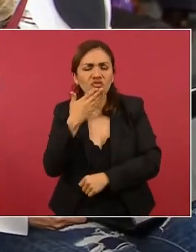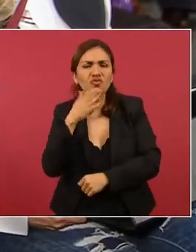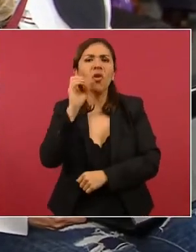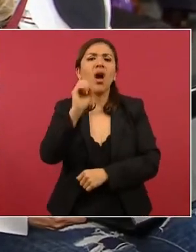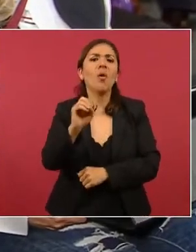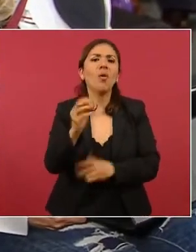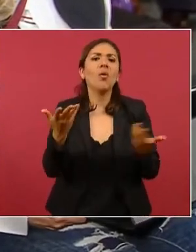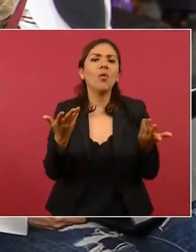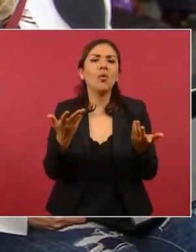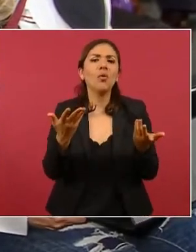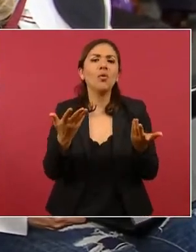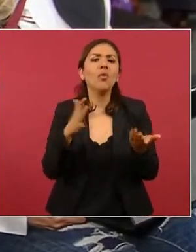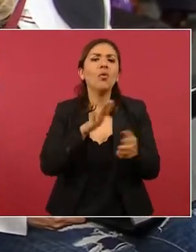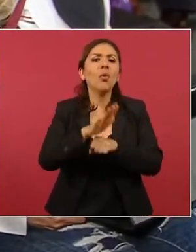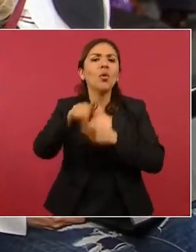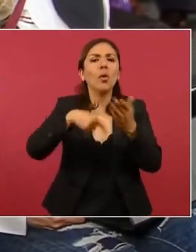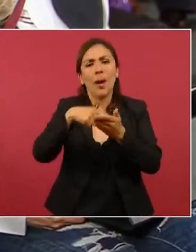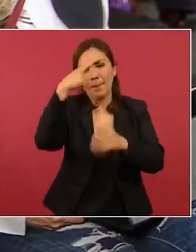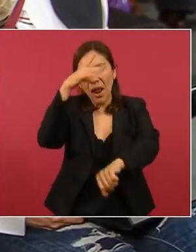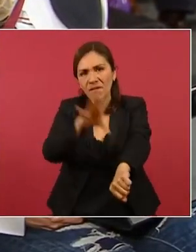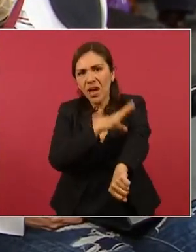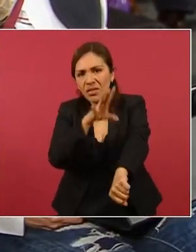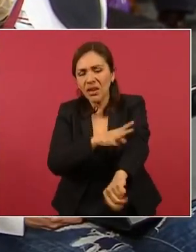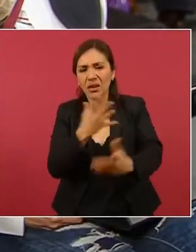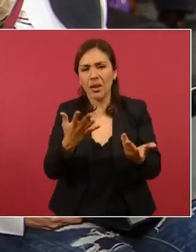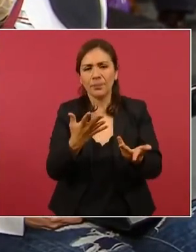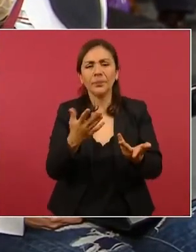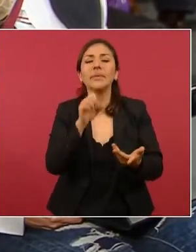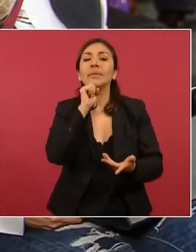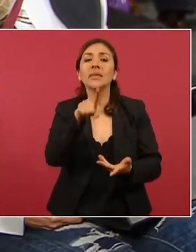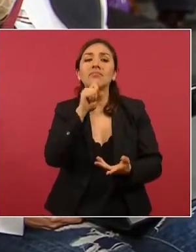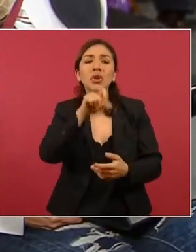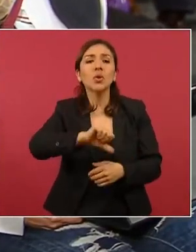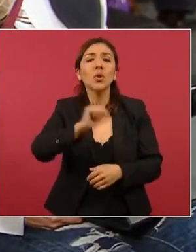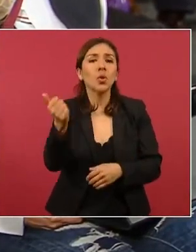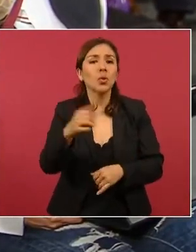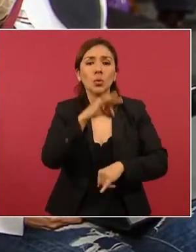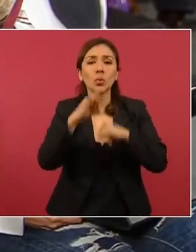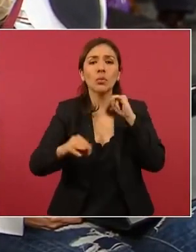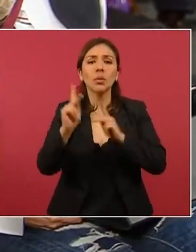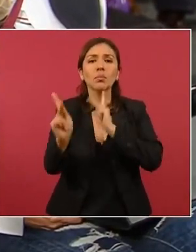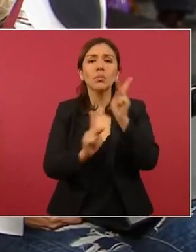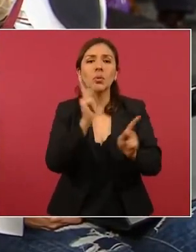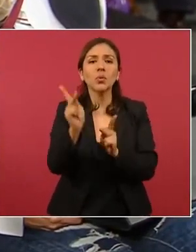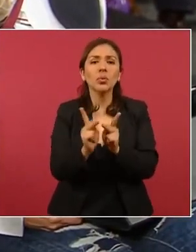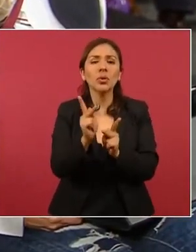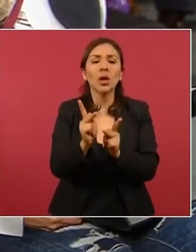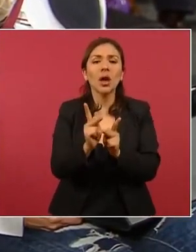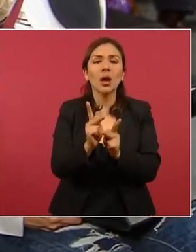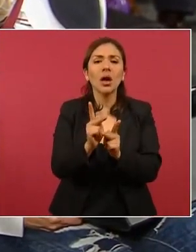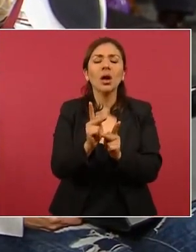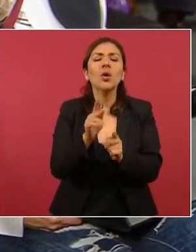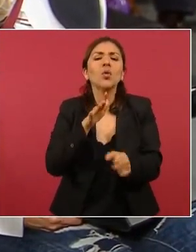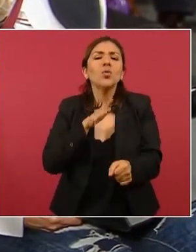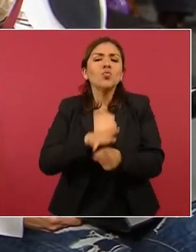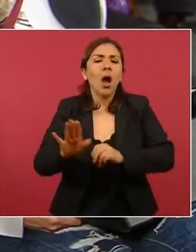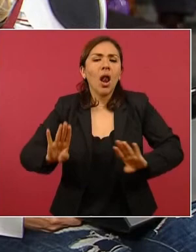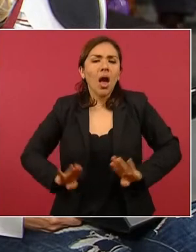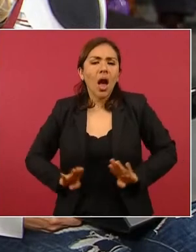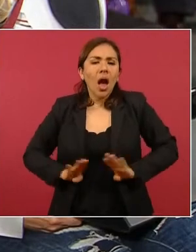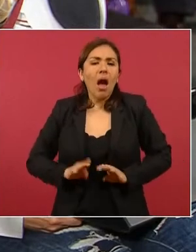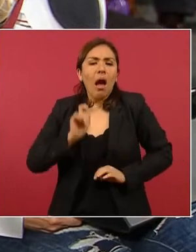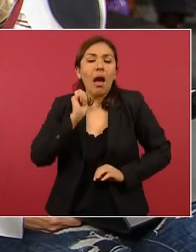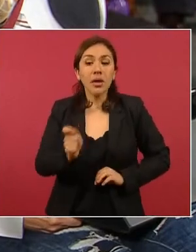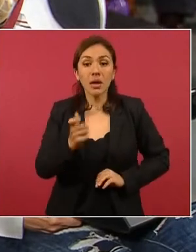alguna planta de baterías? Y también ya para preguntarle, ¿bajo qué condiciones van